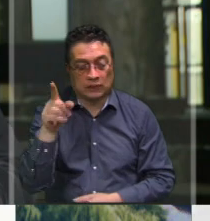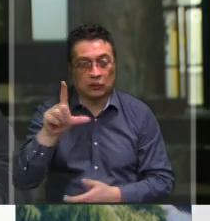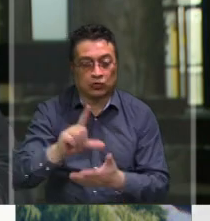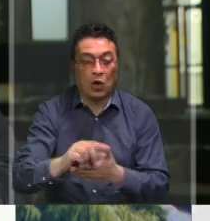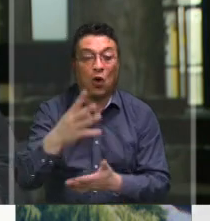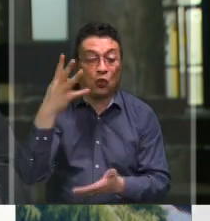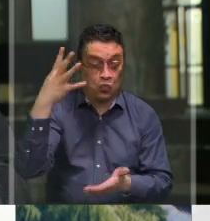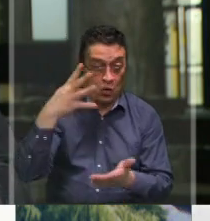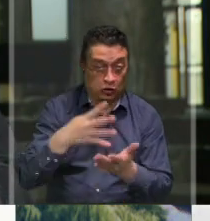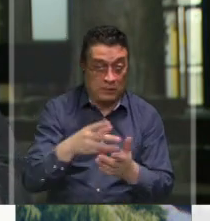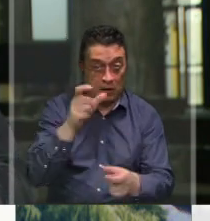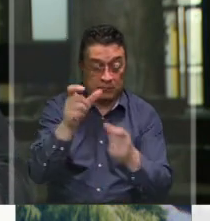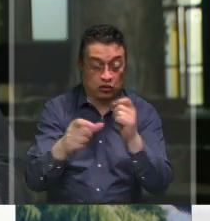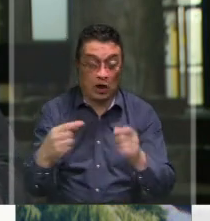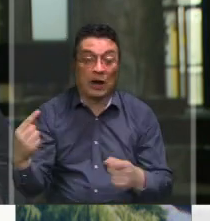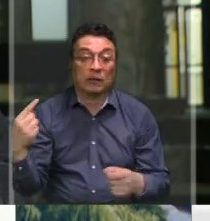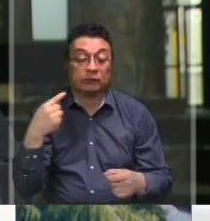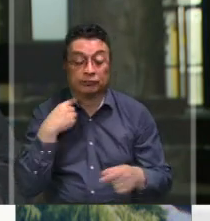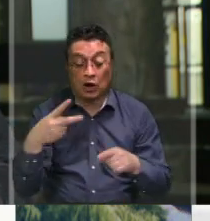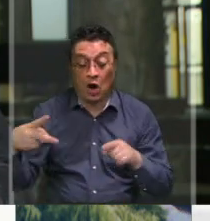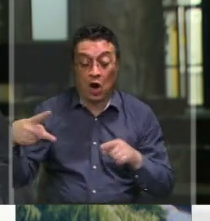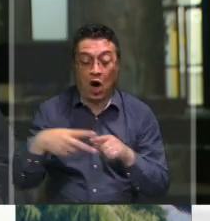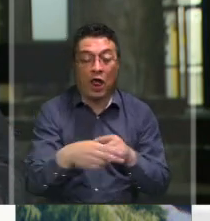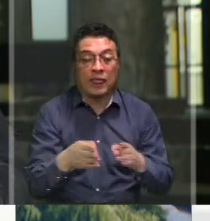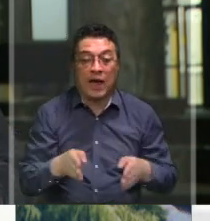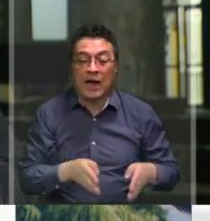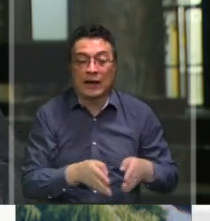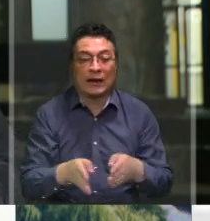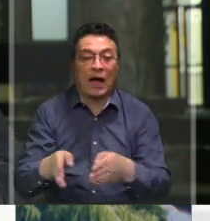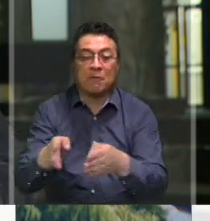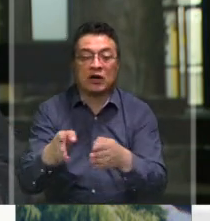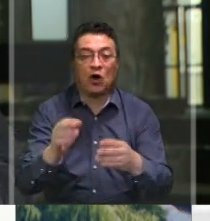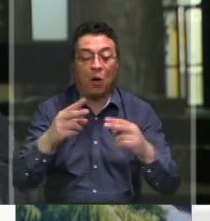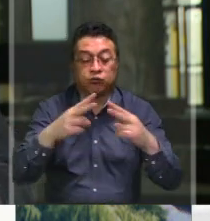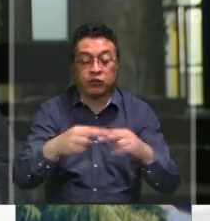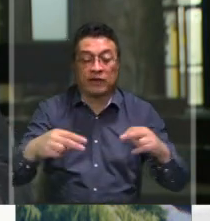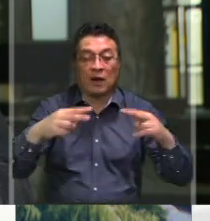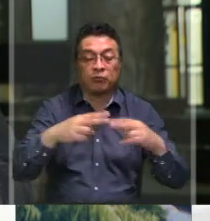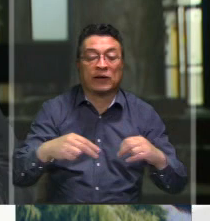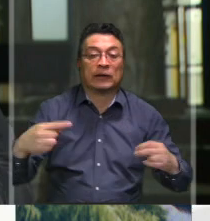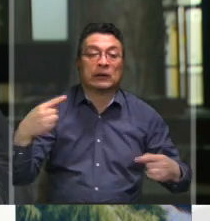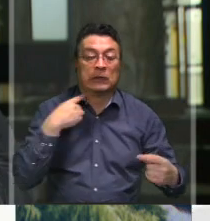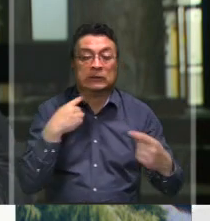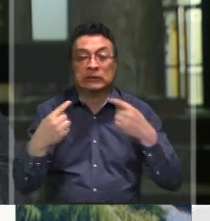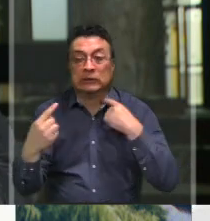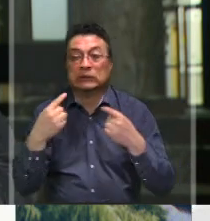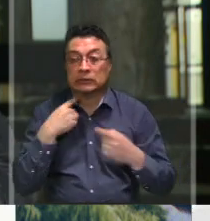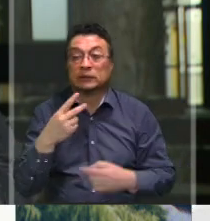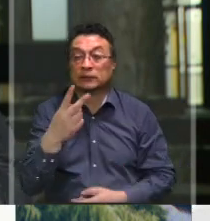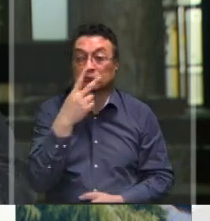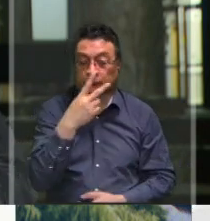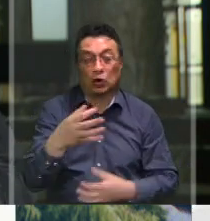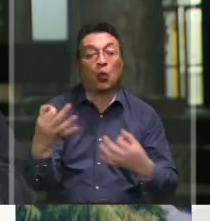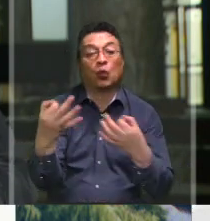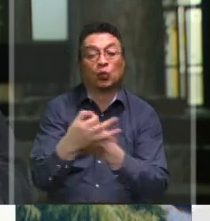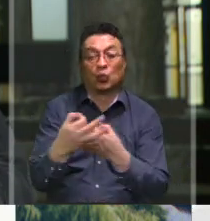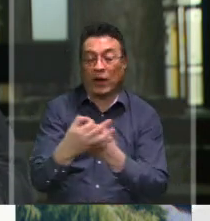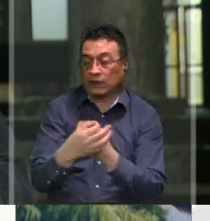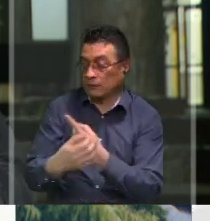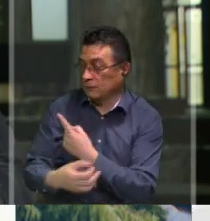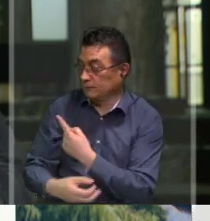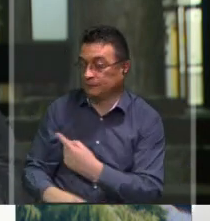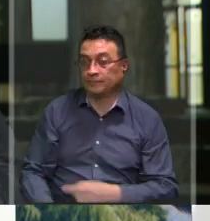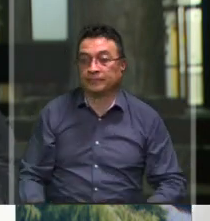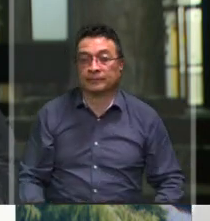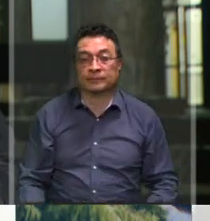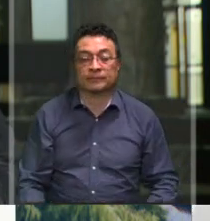4.000 habitantes que se han visto afectados por el corte de ruta y el daño de puentes. Así que ahí estamos con Jorge Valencia. Cuéntanos, Jorge, lo que ha sucedido esta jornada.